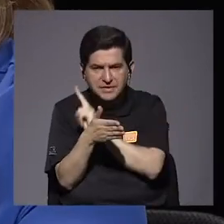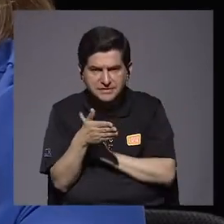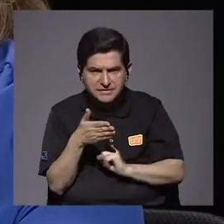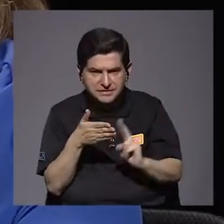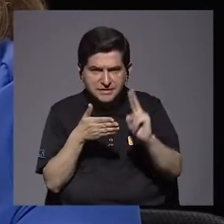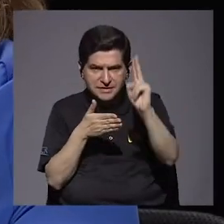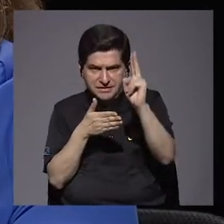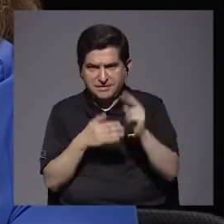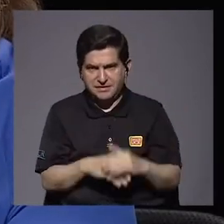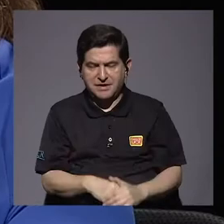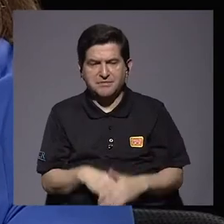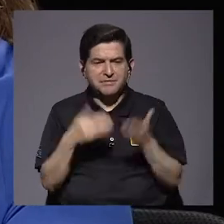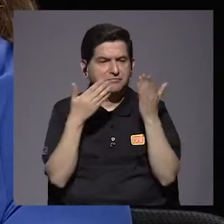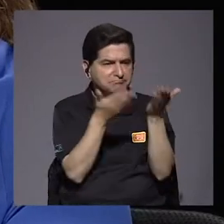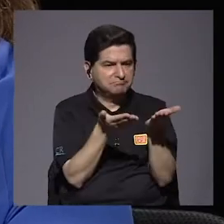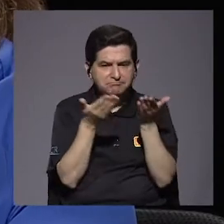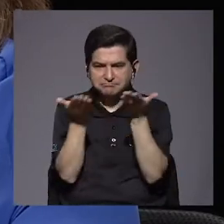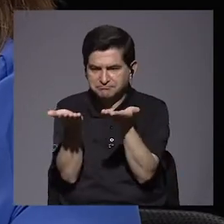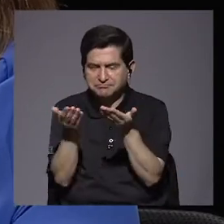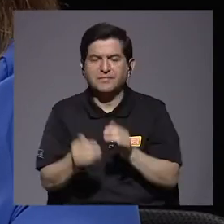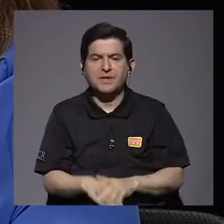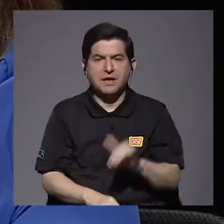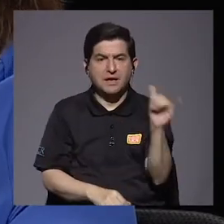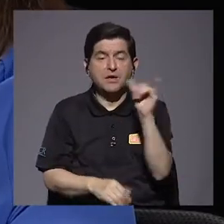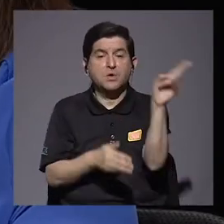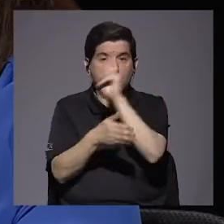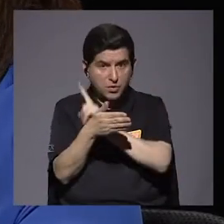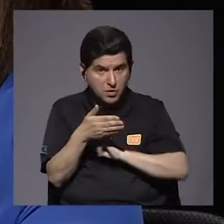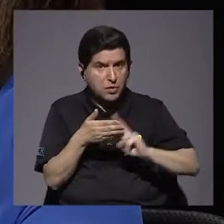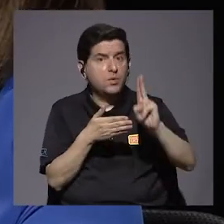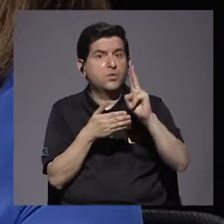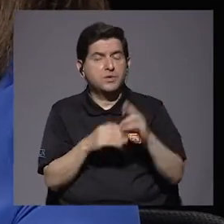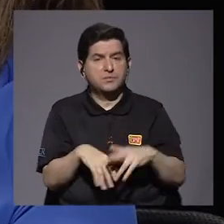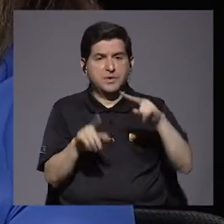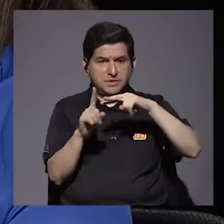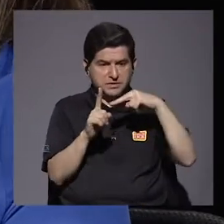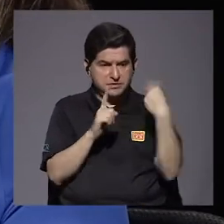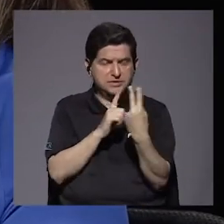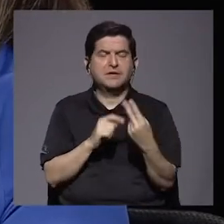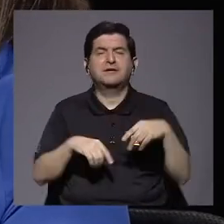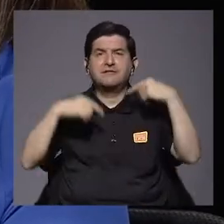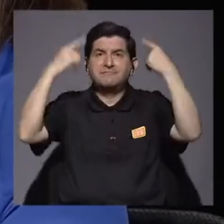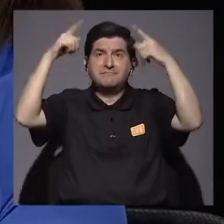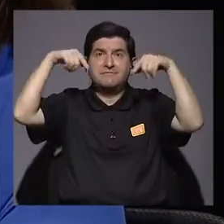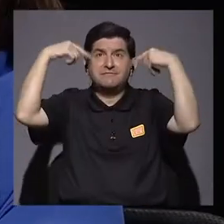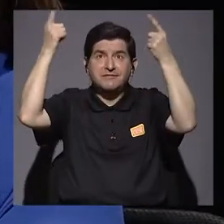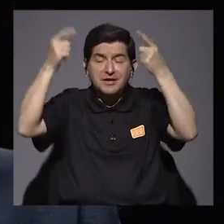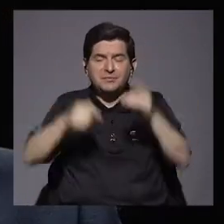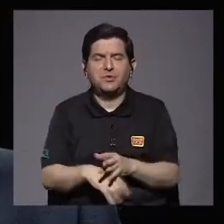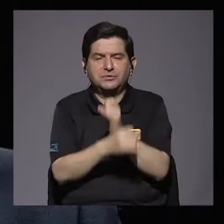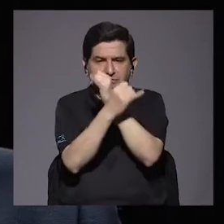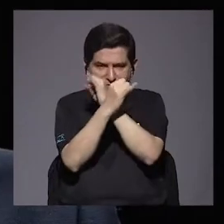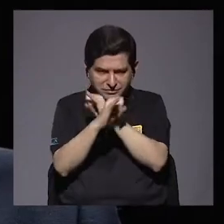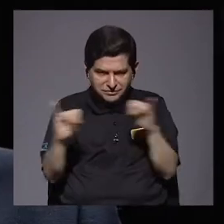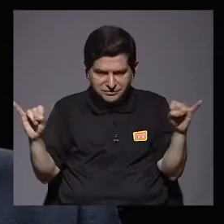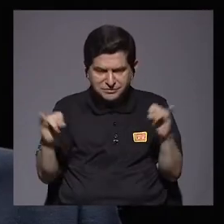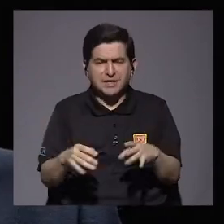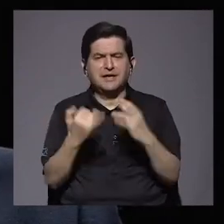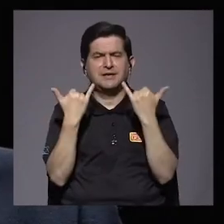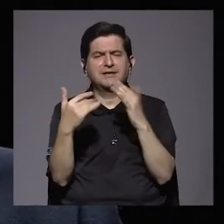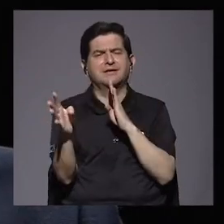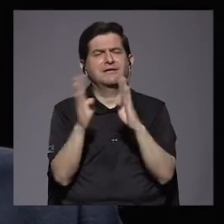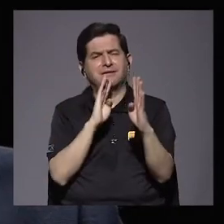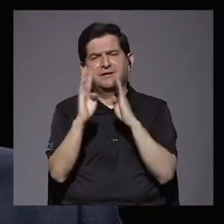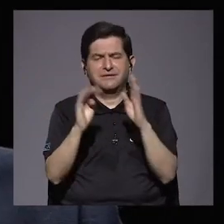nuestra universidad brinda. También la universidad, desde el punto de vista de la famosa autonomía, la autonomía que tanto